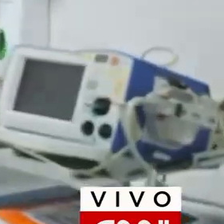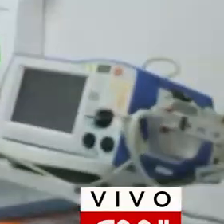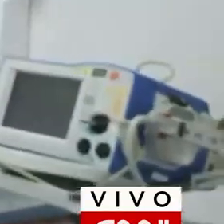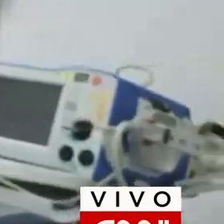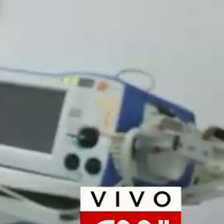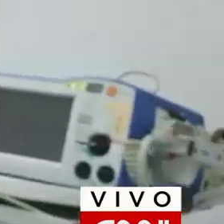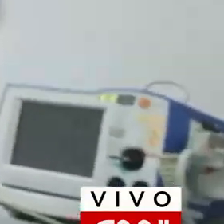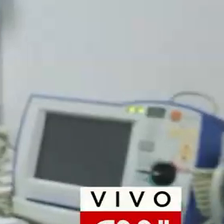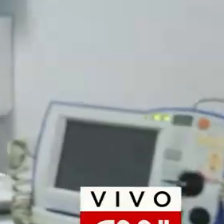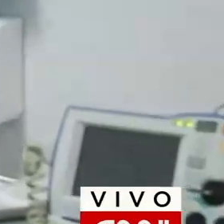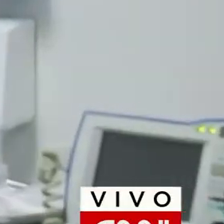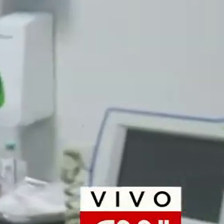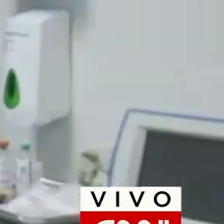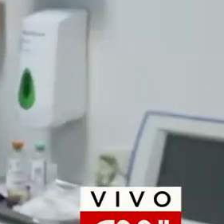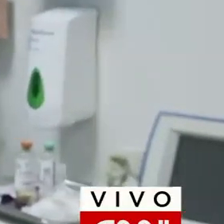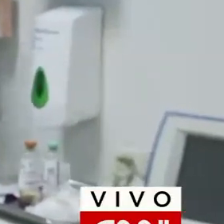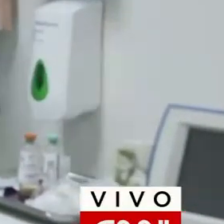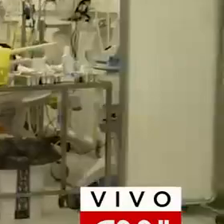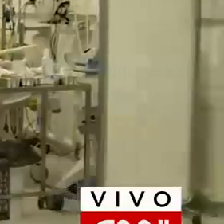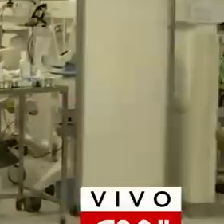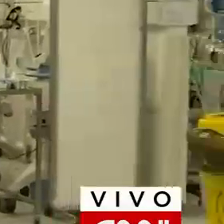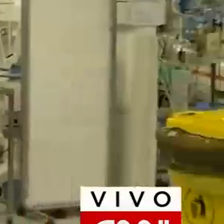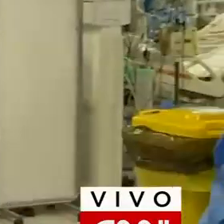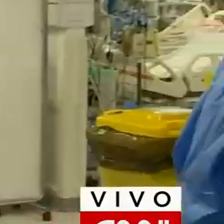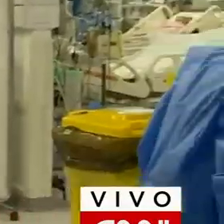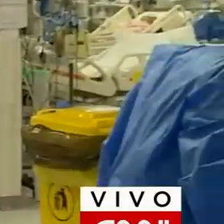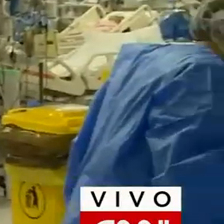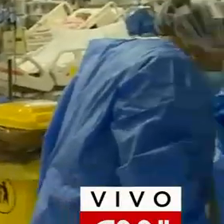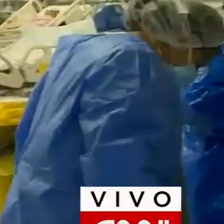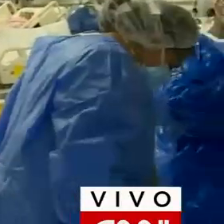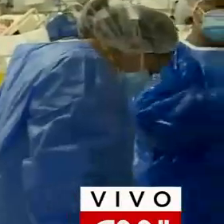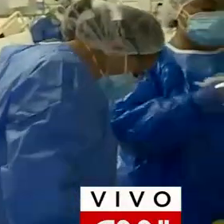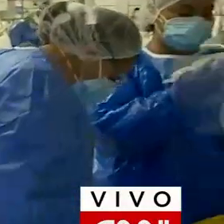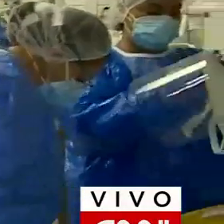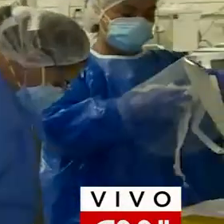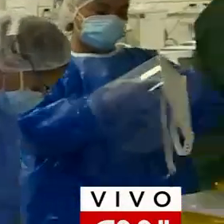cantidad de pacientes que está requiriendo hospitalización y ventilación mecánica. Así es.